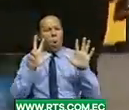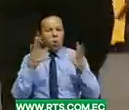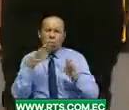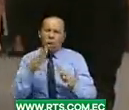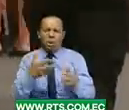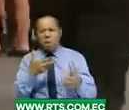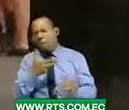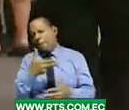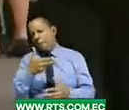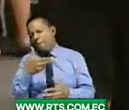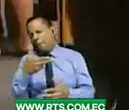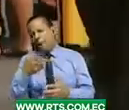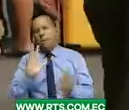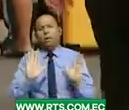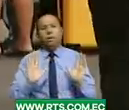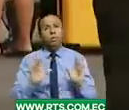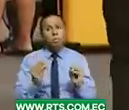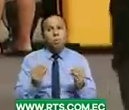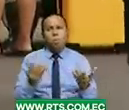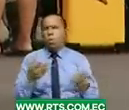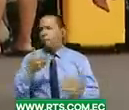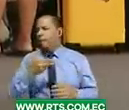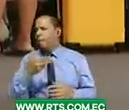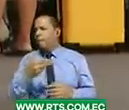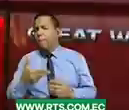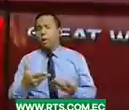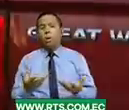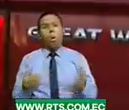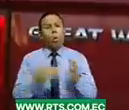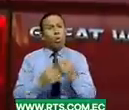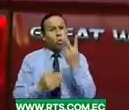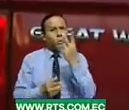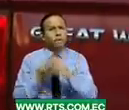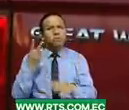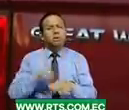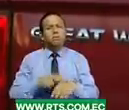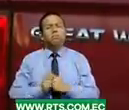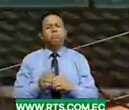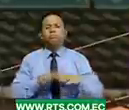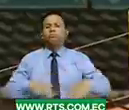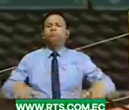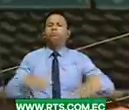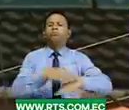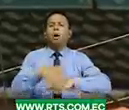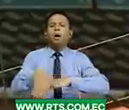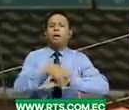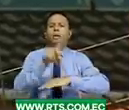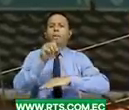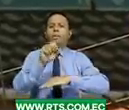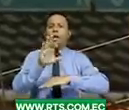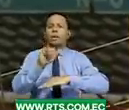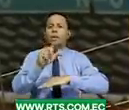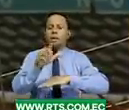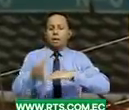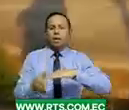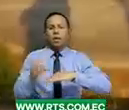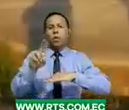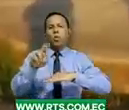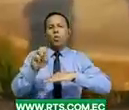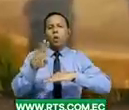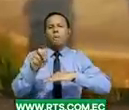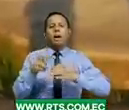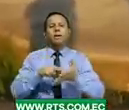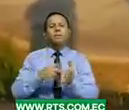ta, ta, ta, 8. Ta, ta, ta, ta, ta, ta, de nuevo. Es el barrio de las calles Dátiles y Carlos Cueva Tamariz, en